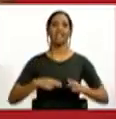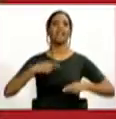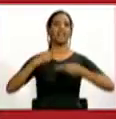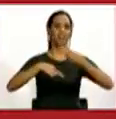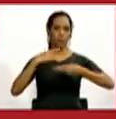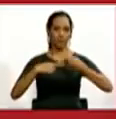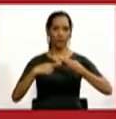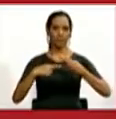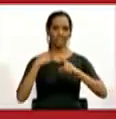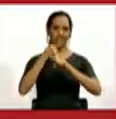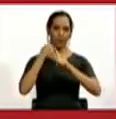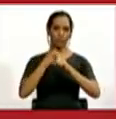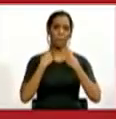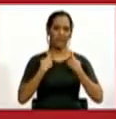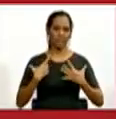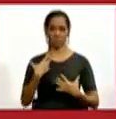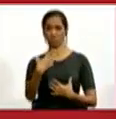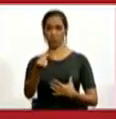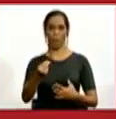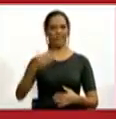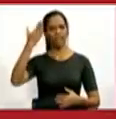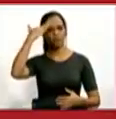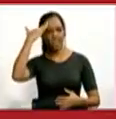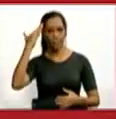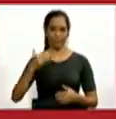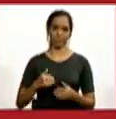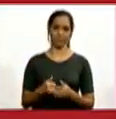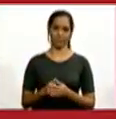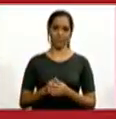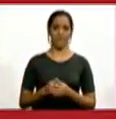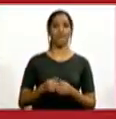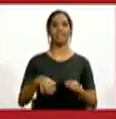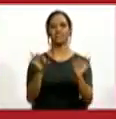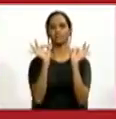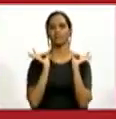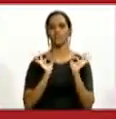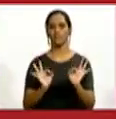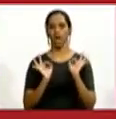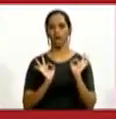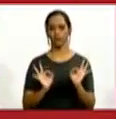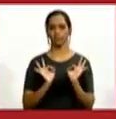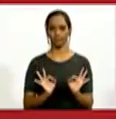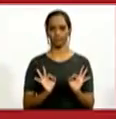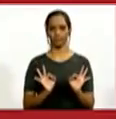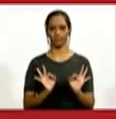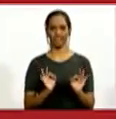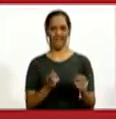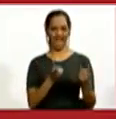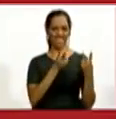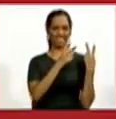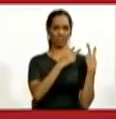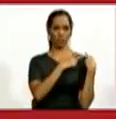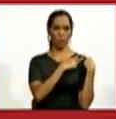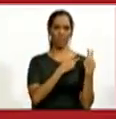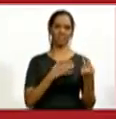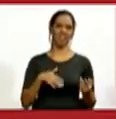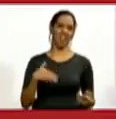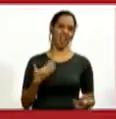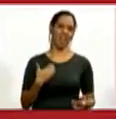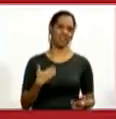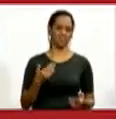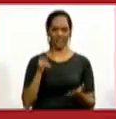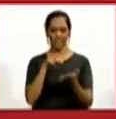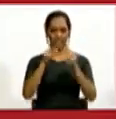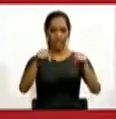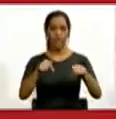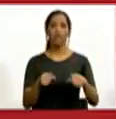que hemos heredado de otro, para que lo sepa. Y sobre todo, asume esa... Y lástima que no estás aquí, para que